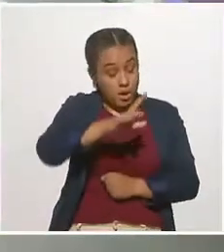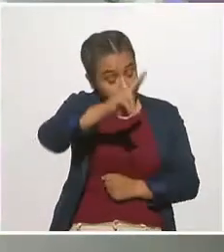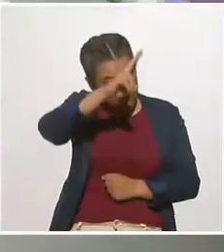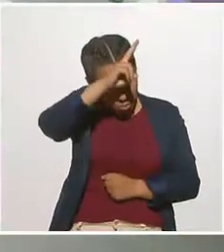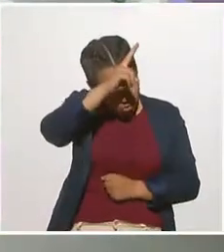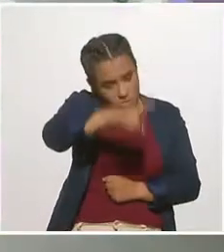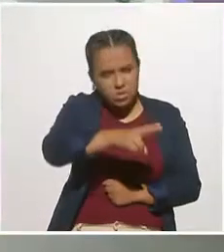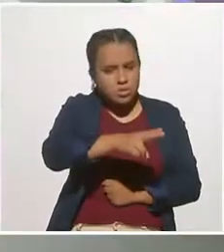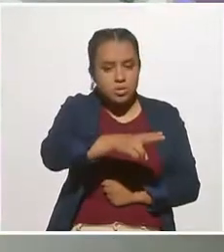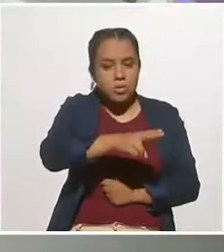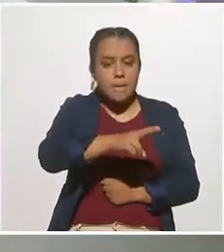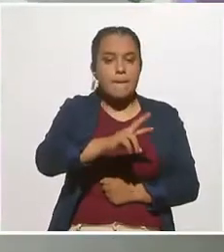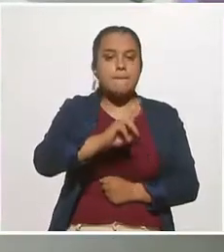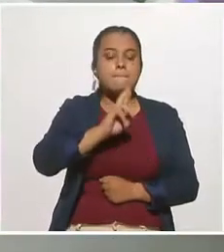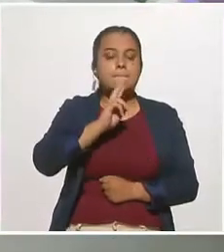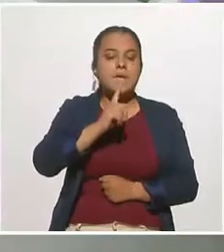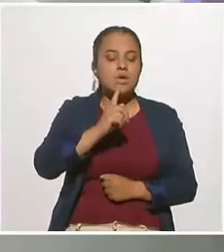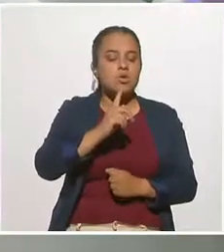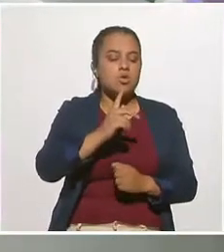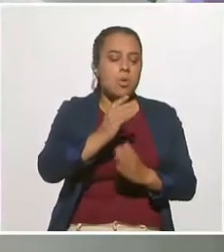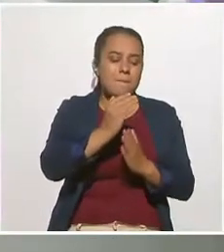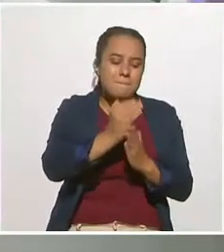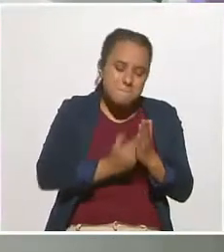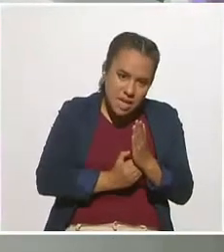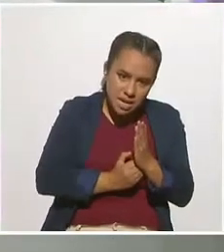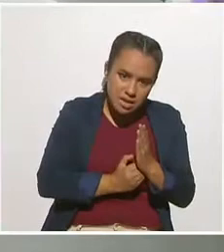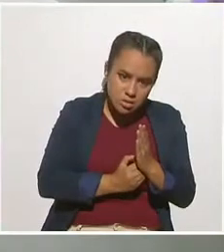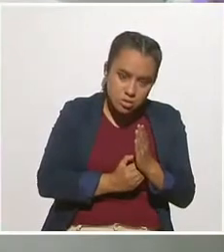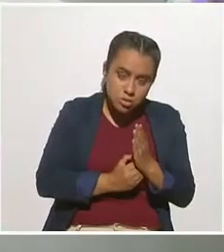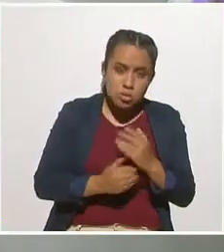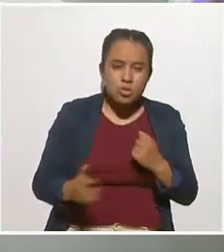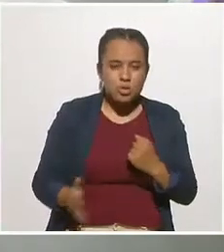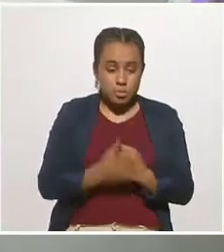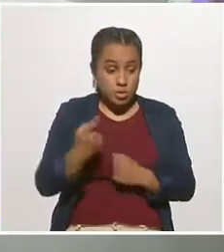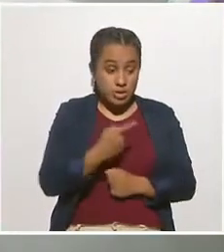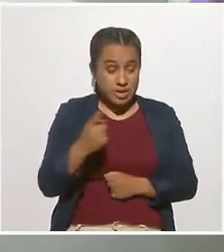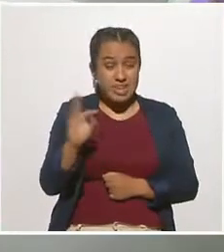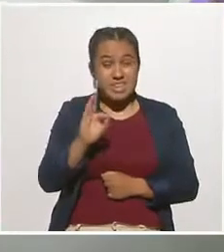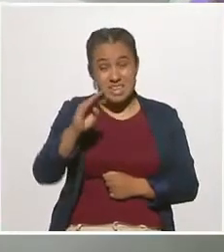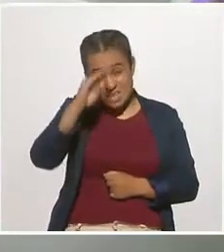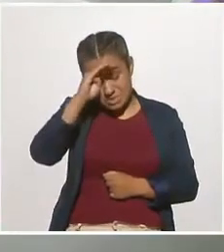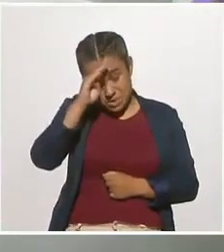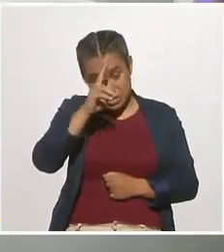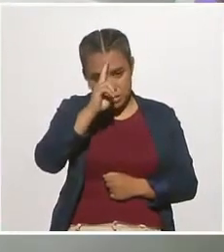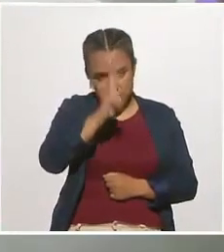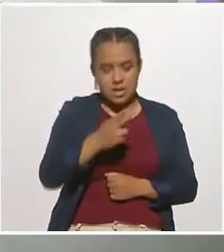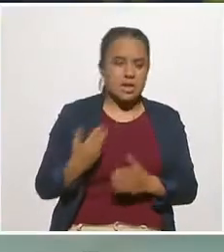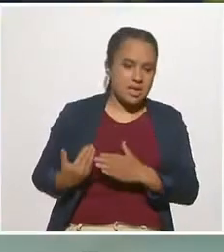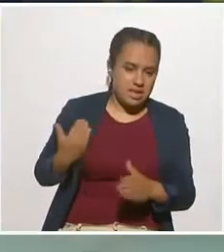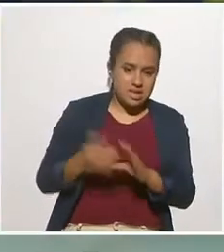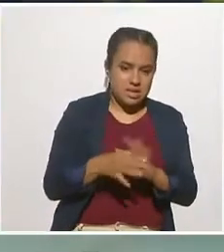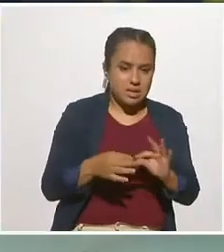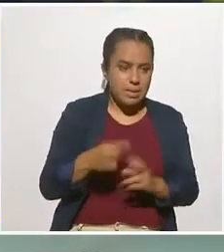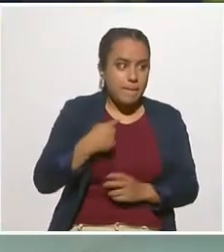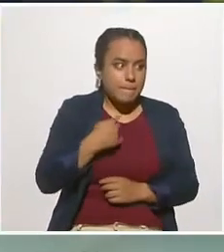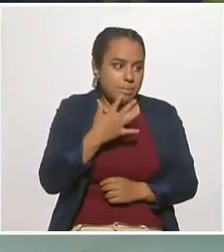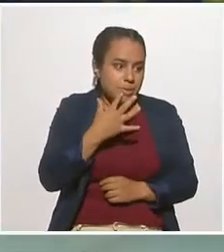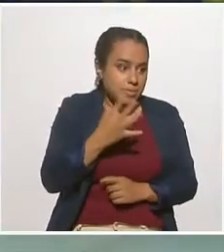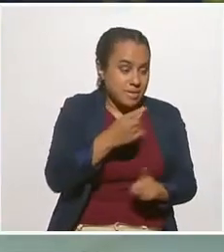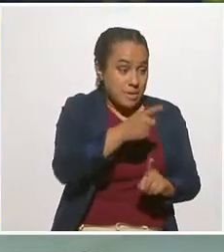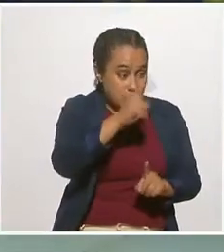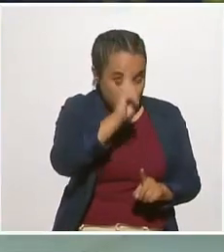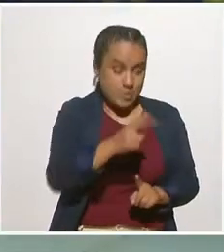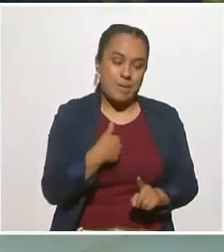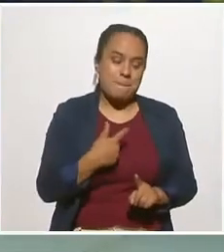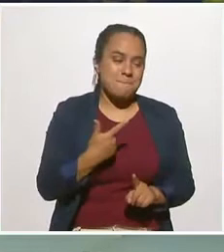menos deseables, ¿no? Porque como que si empezamos con prohibido, creo que hace un momento hablábamos, ¿no? Se me antoja más lo prohibido. Entonces, hablar